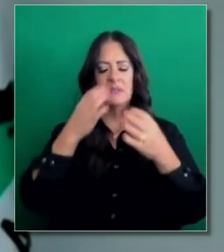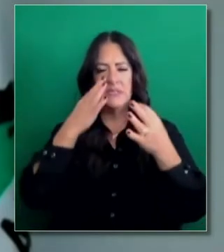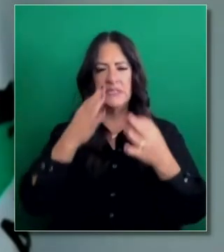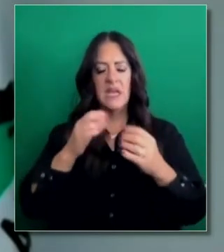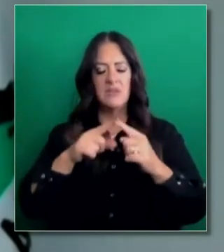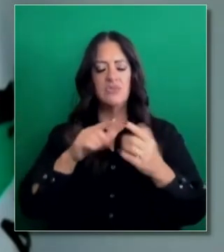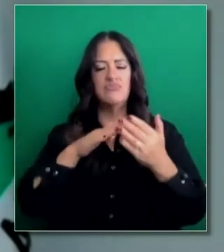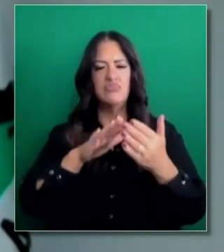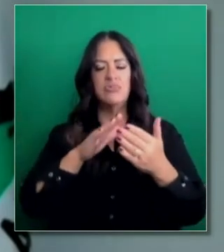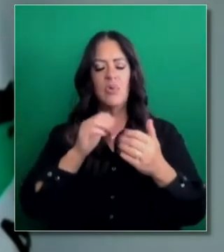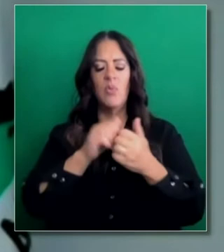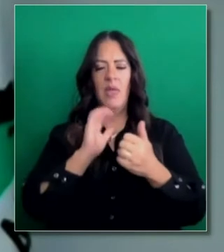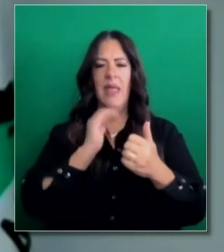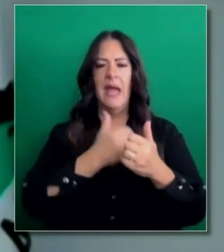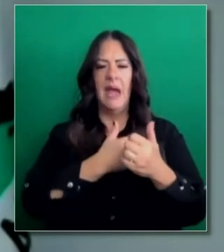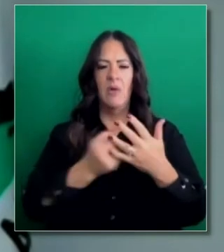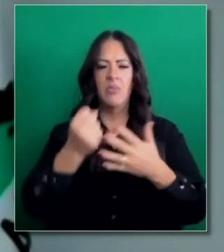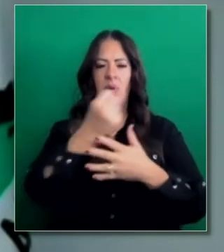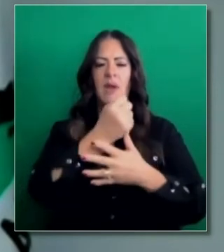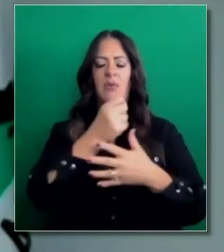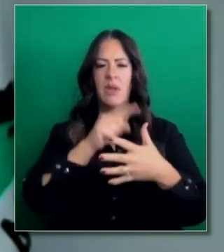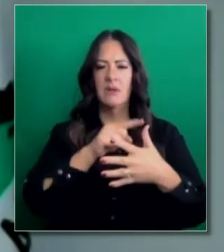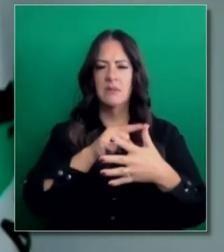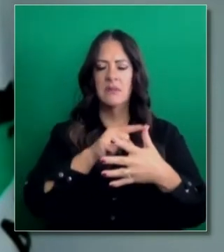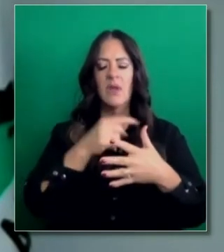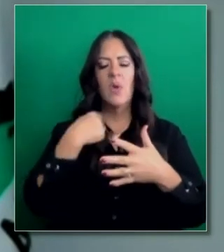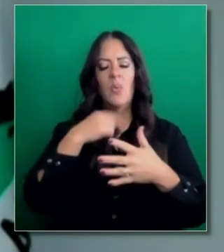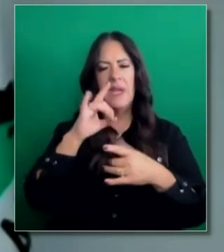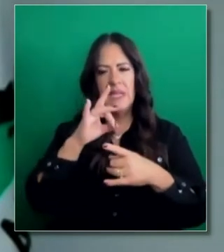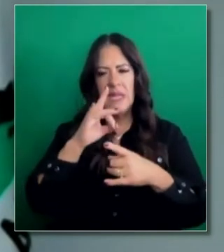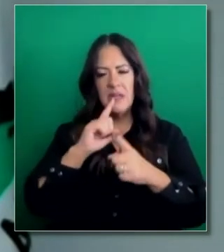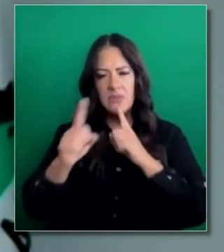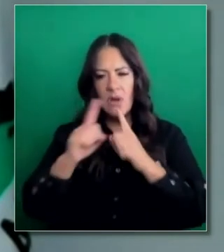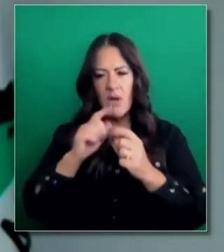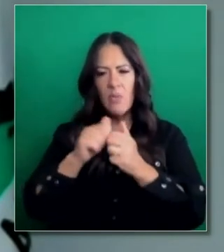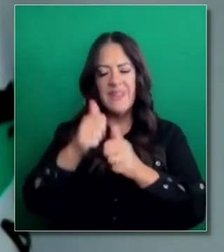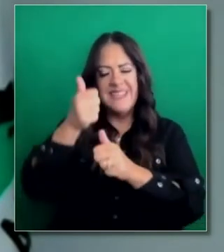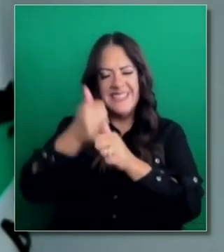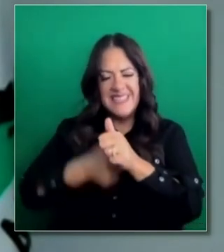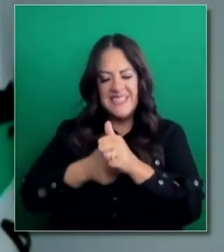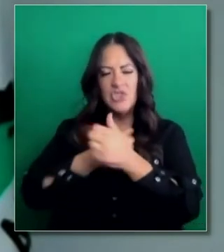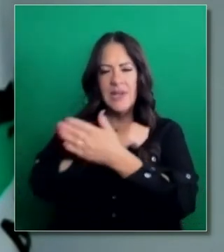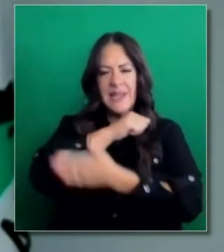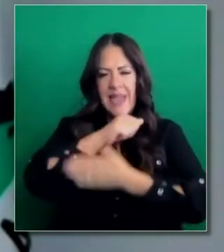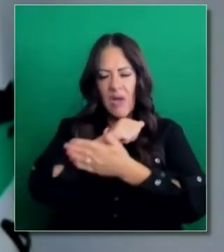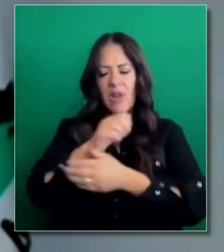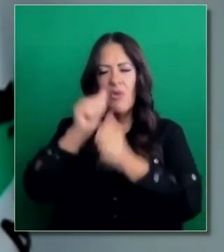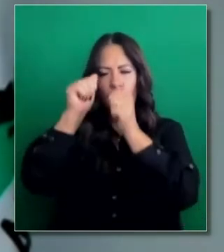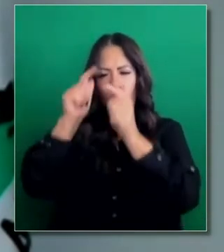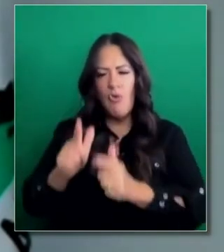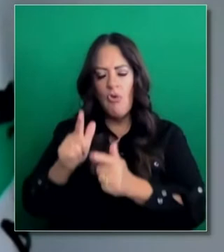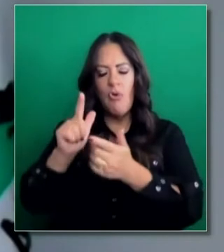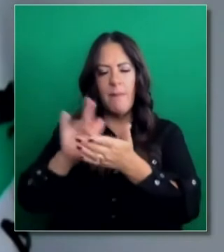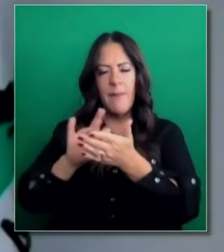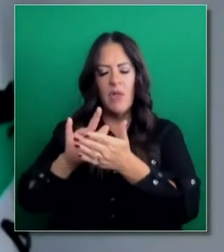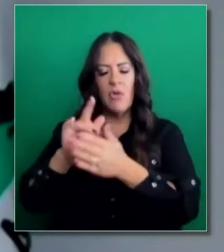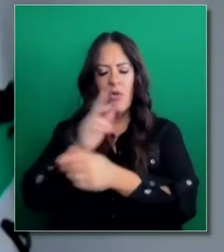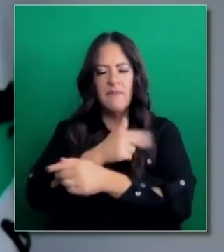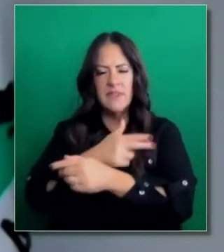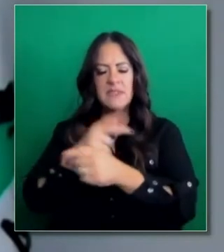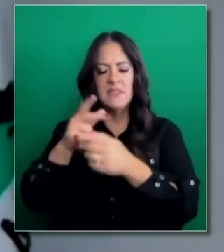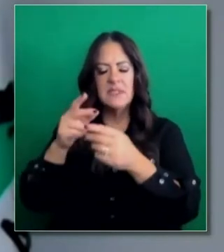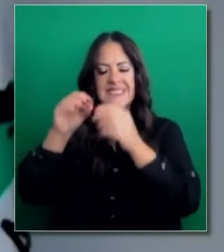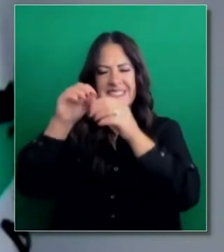quiero decirles que estamos trabajando muy de cerca con los condados y con los proveedores para que el mensaje